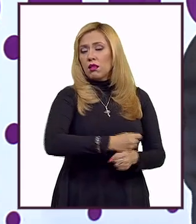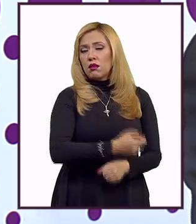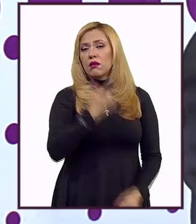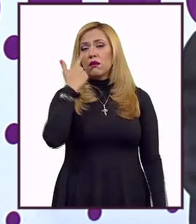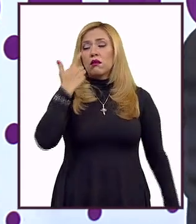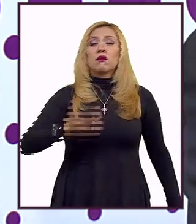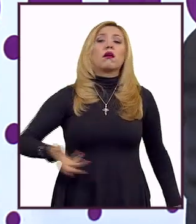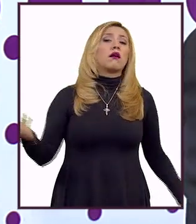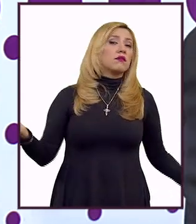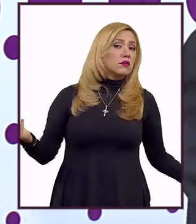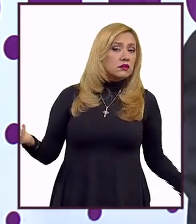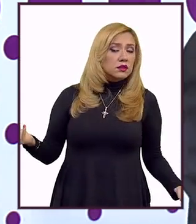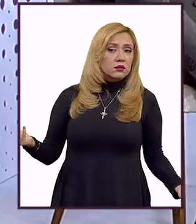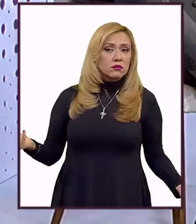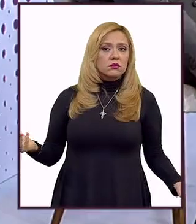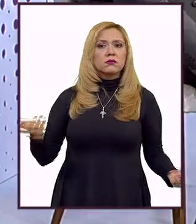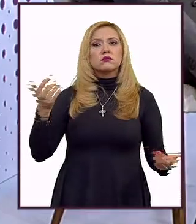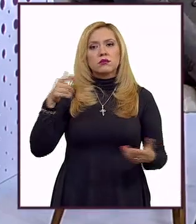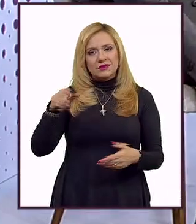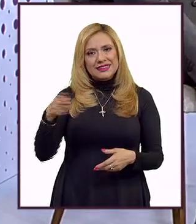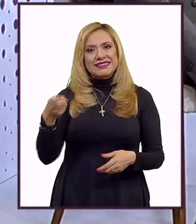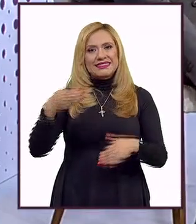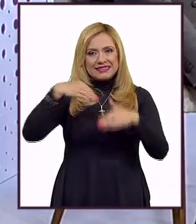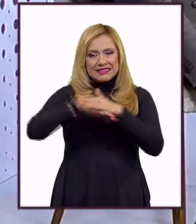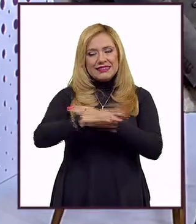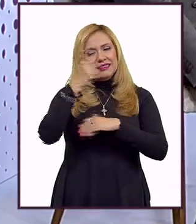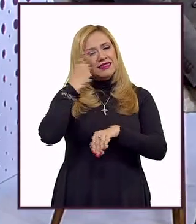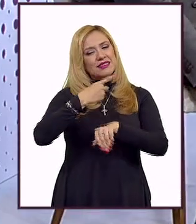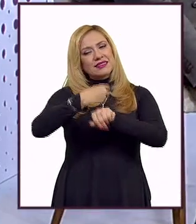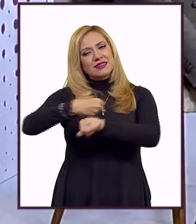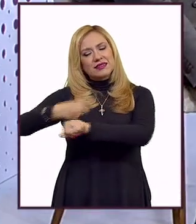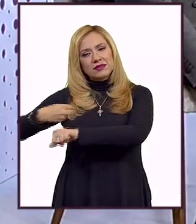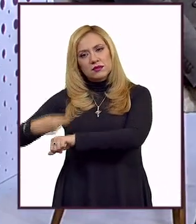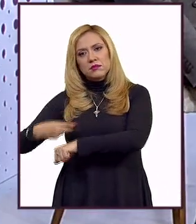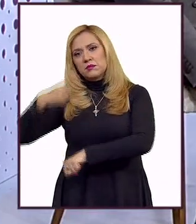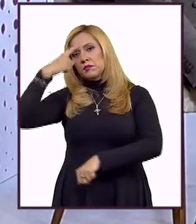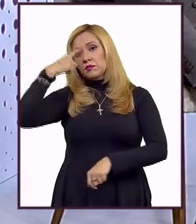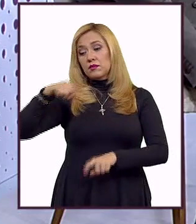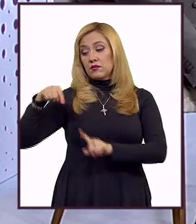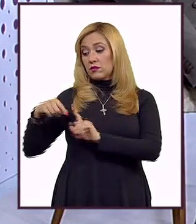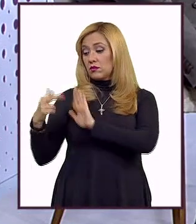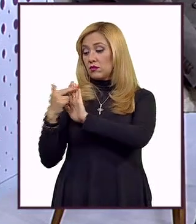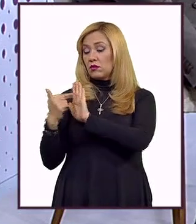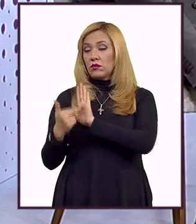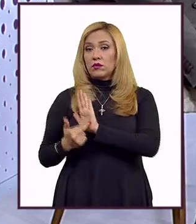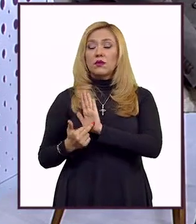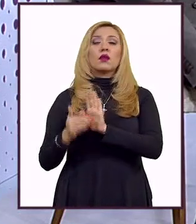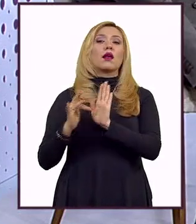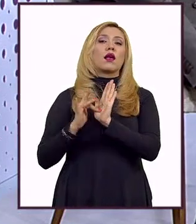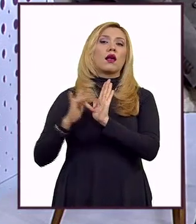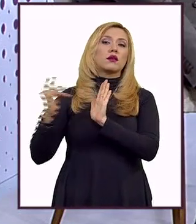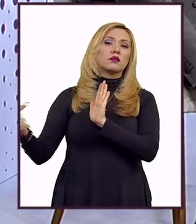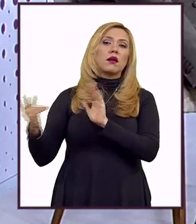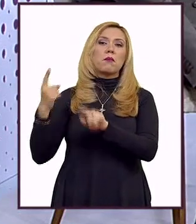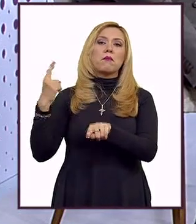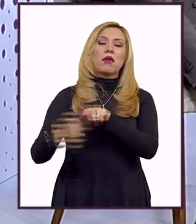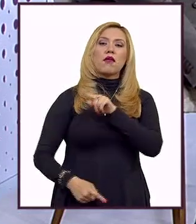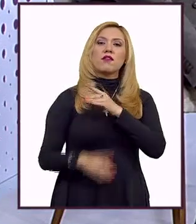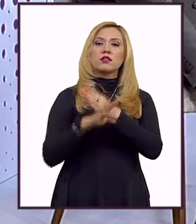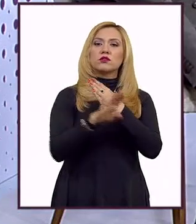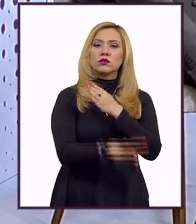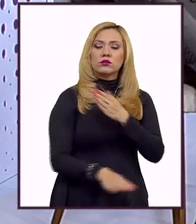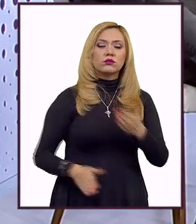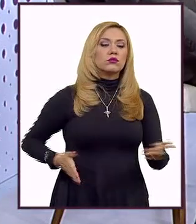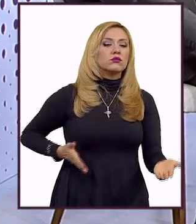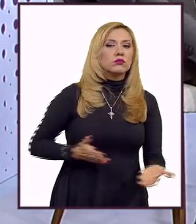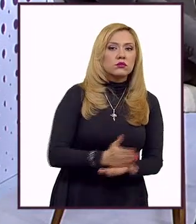Y justo es albergues, ¿no? Y este sistema de prevención de la tortura se realiza a través de los mecanismos nacionales de prevención, ¿no? Que es